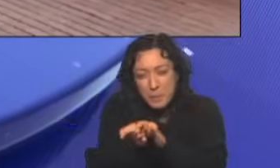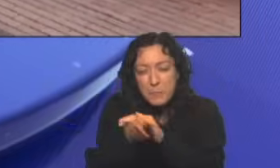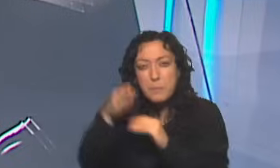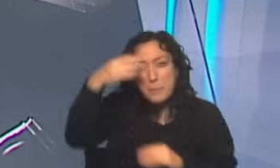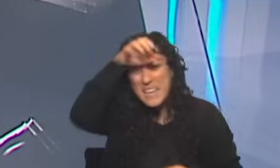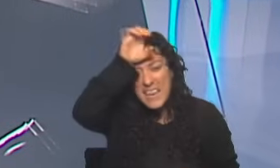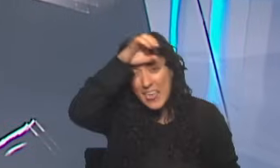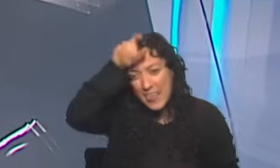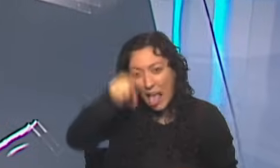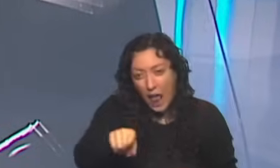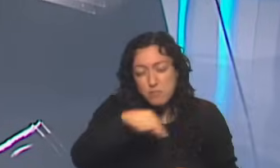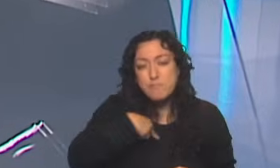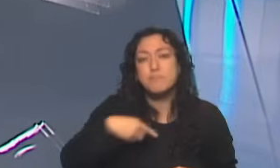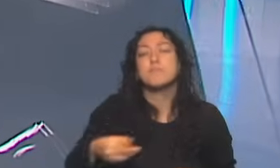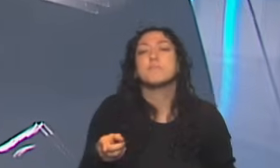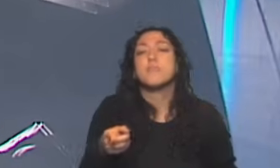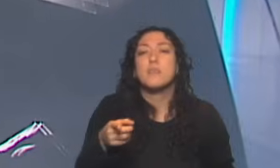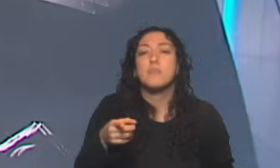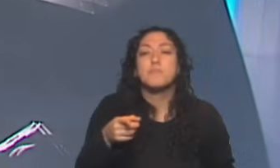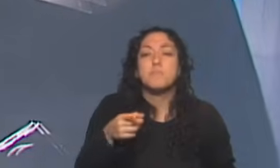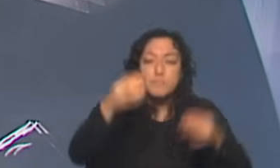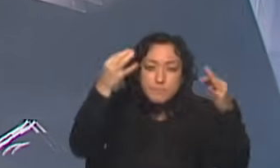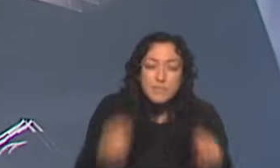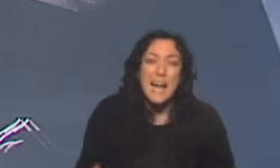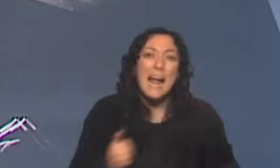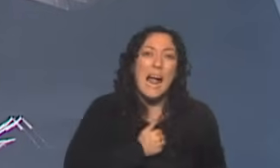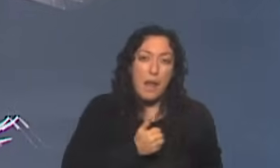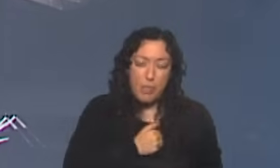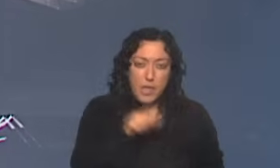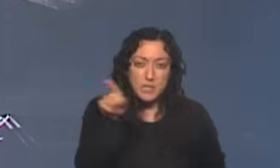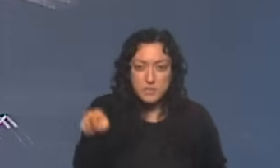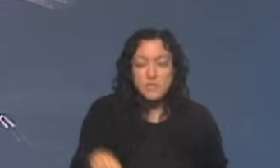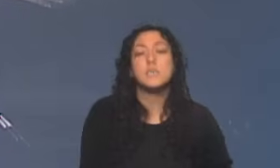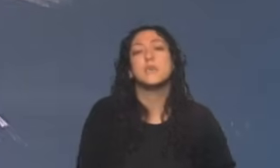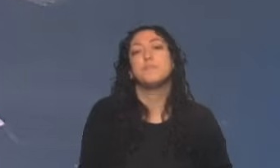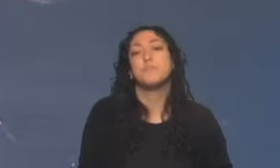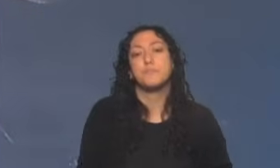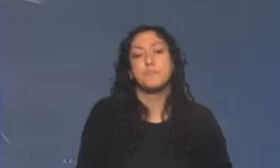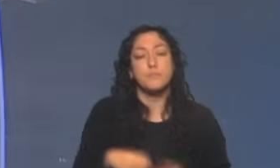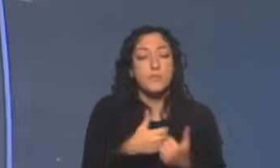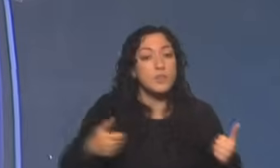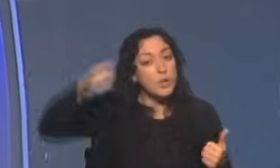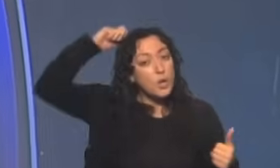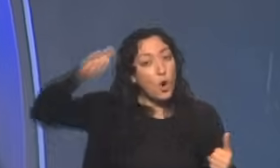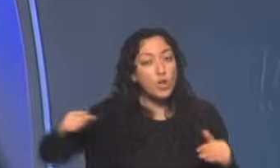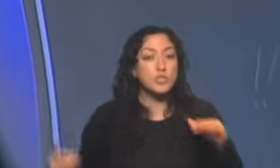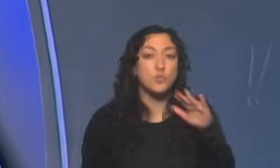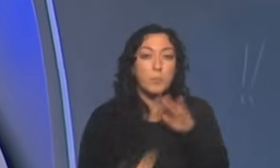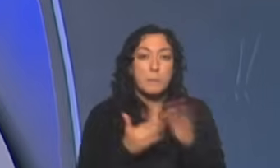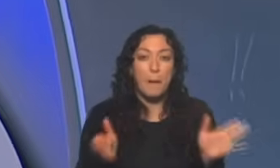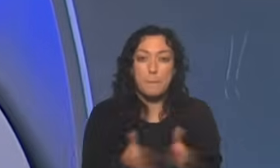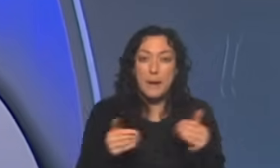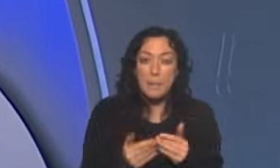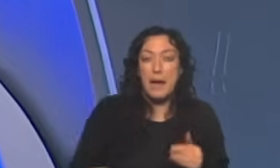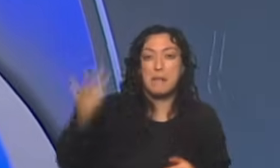Quantum, una minera de origen canadiense, que ya la Corte Suprema de Panamá había dicho